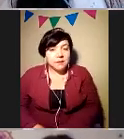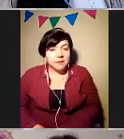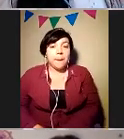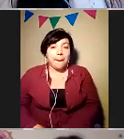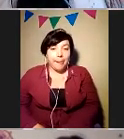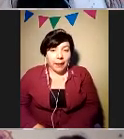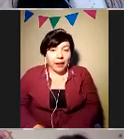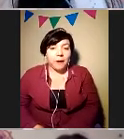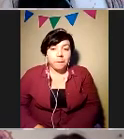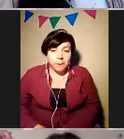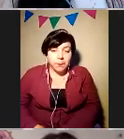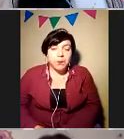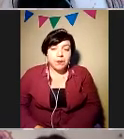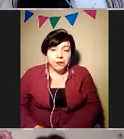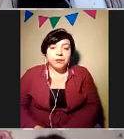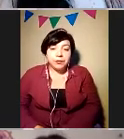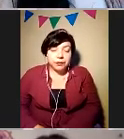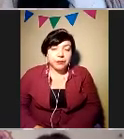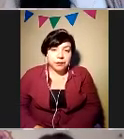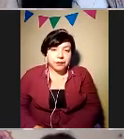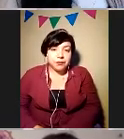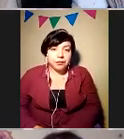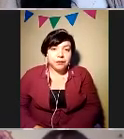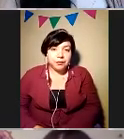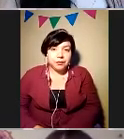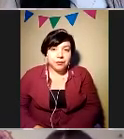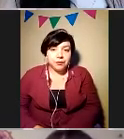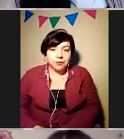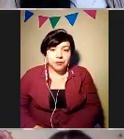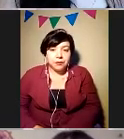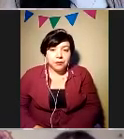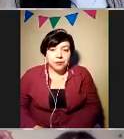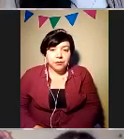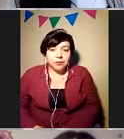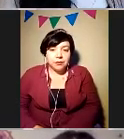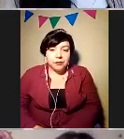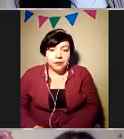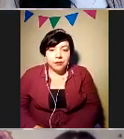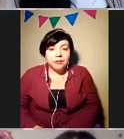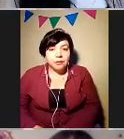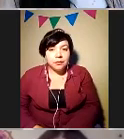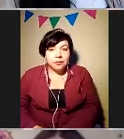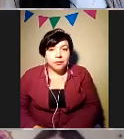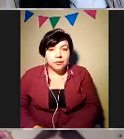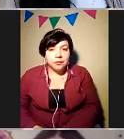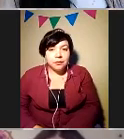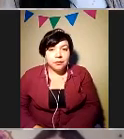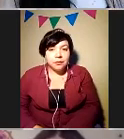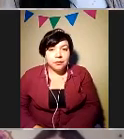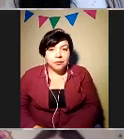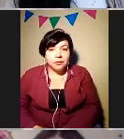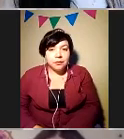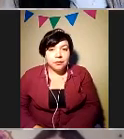moda rápida, ¿verdad? Y claramente, bueno, este mundo capitalista en que vivimos trabaja con nuestra psicología y te